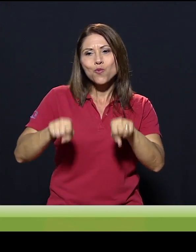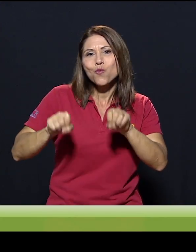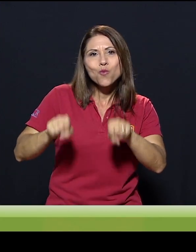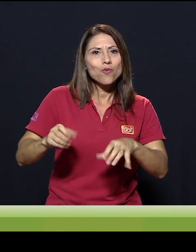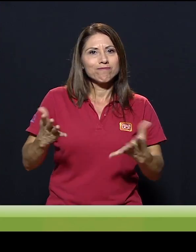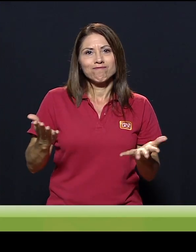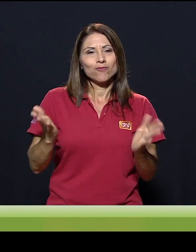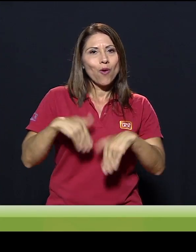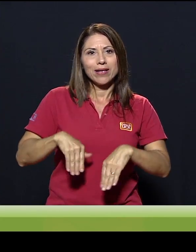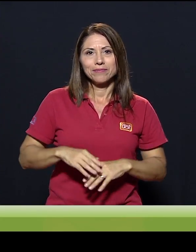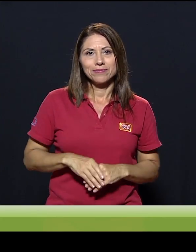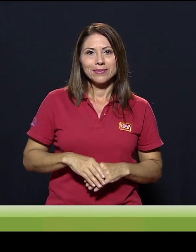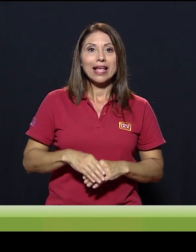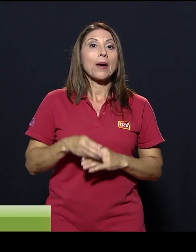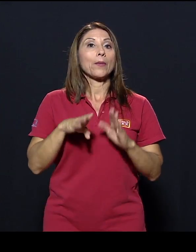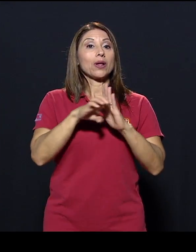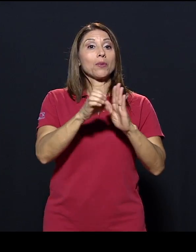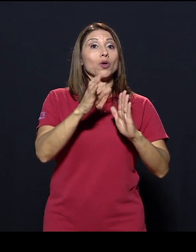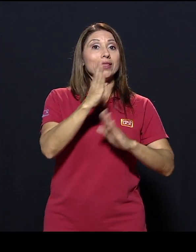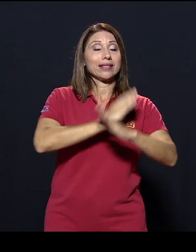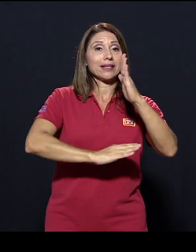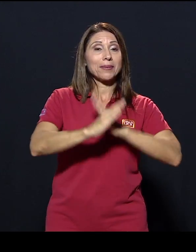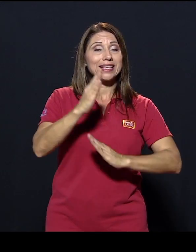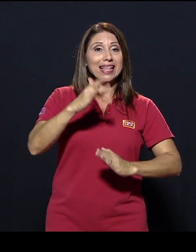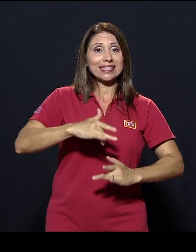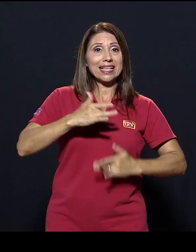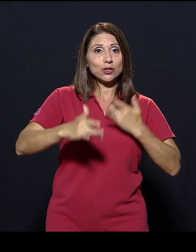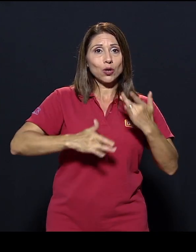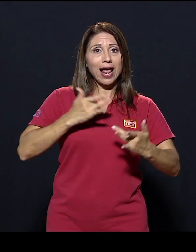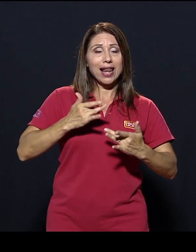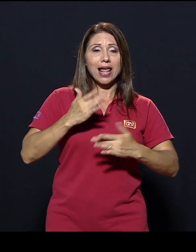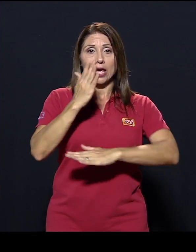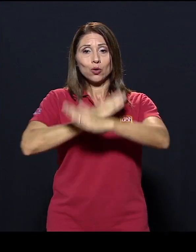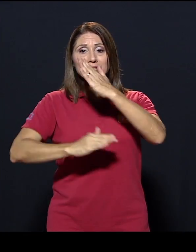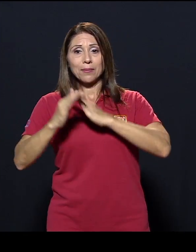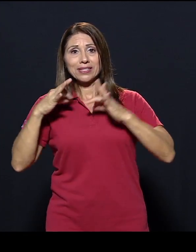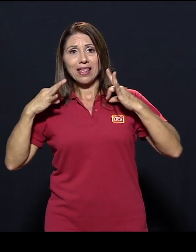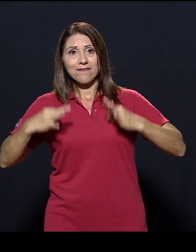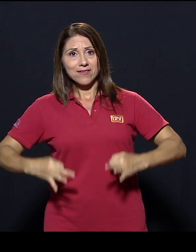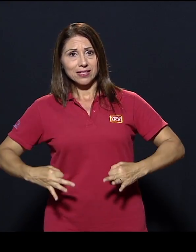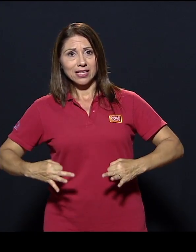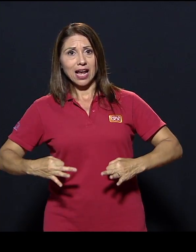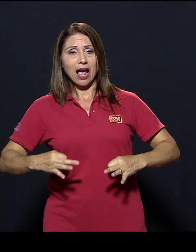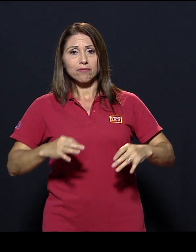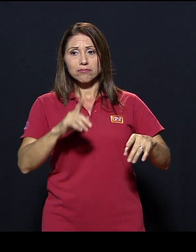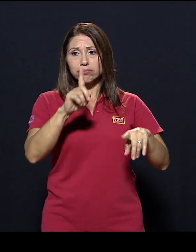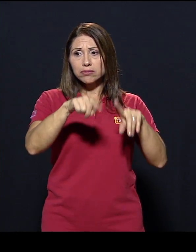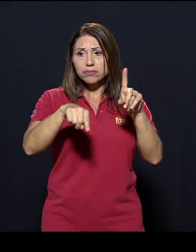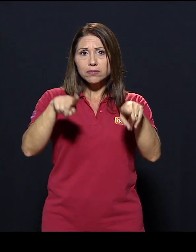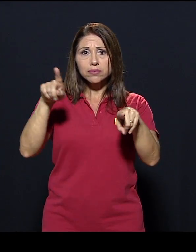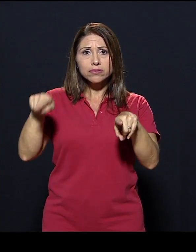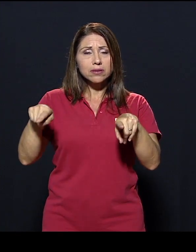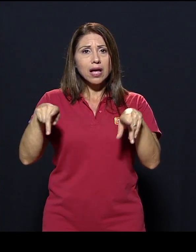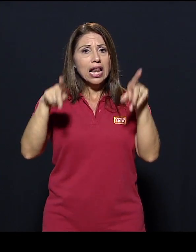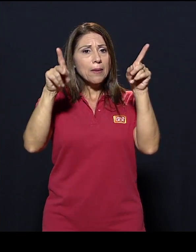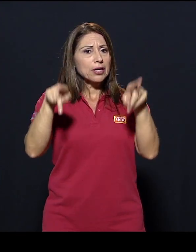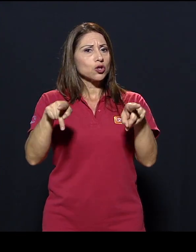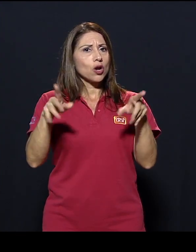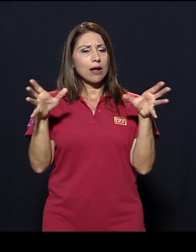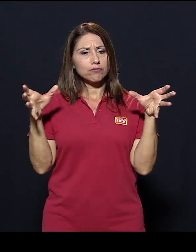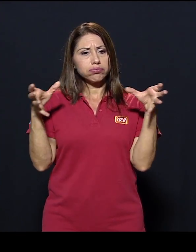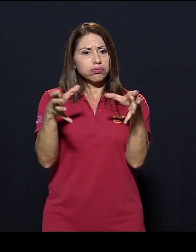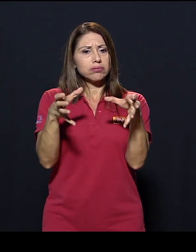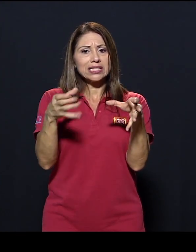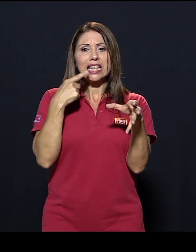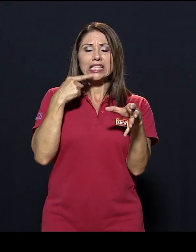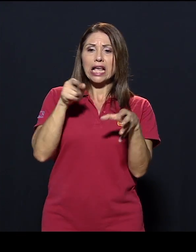hay capacidades, ¿verdad? O sea, si es una discapacidad sensorial, si es una discapacidad física, se engloba a la